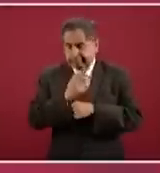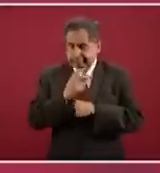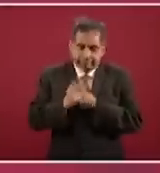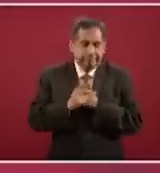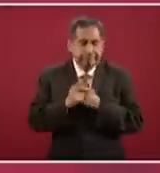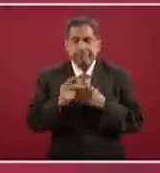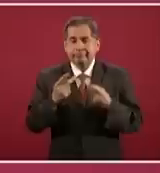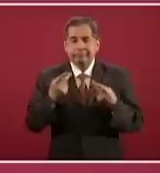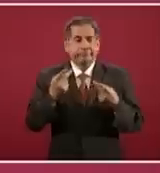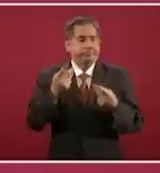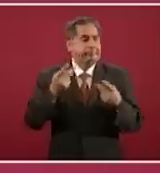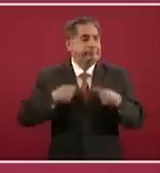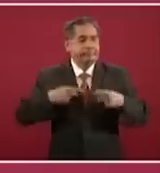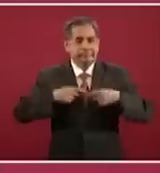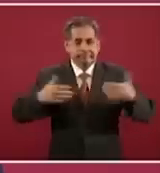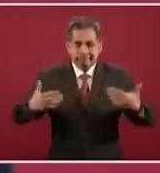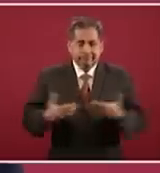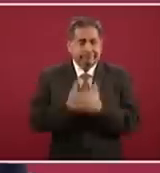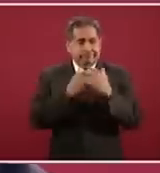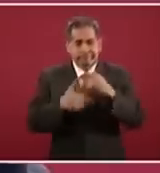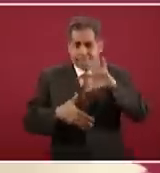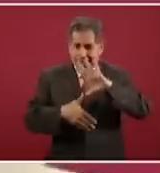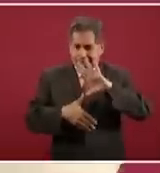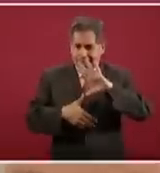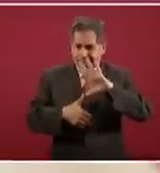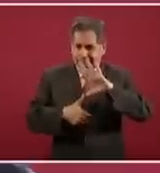pueblos. Pero ya